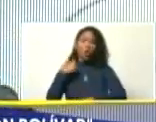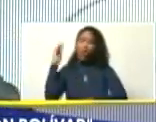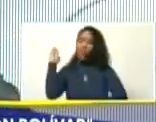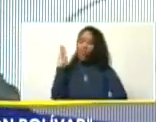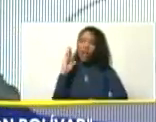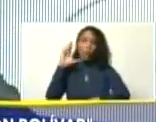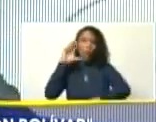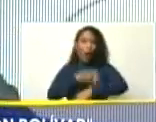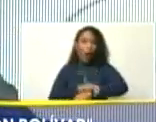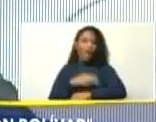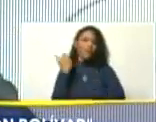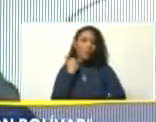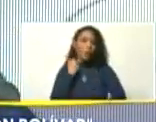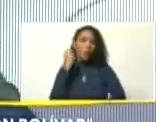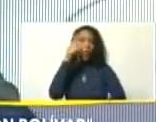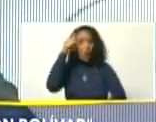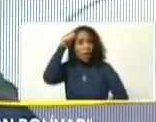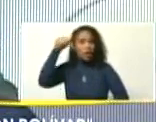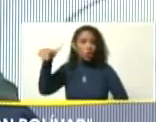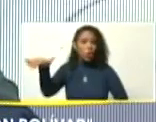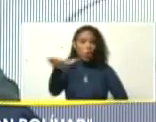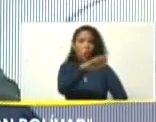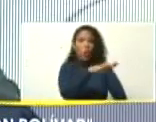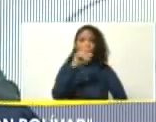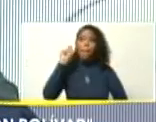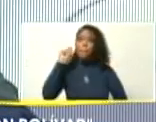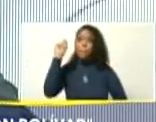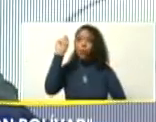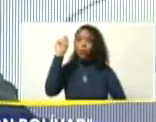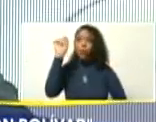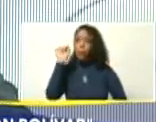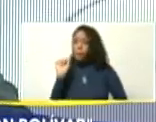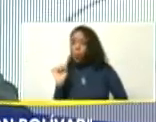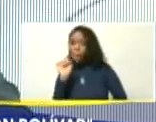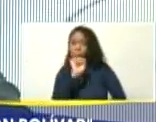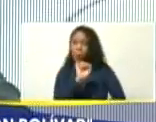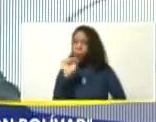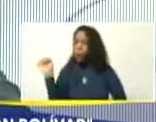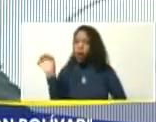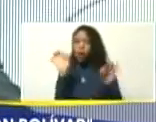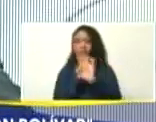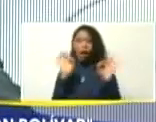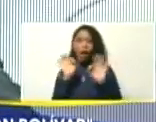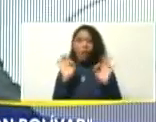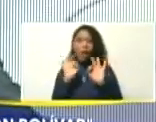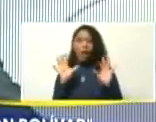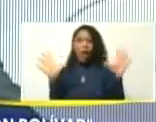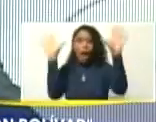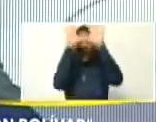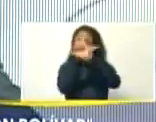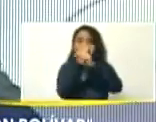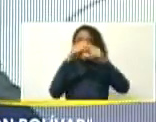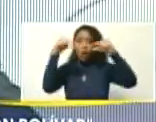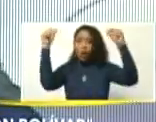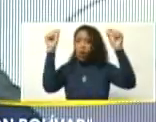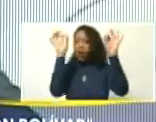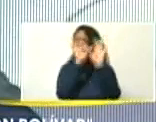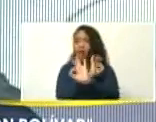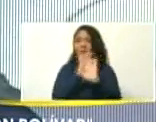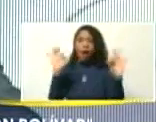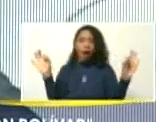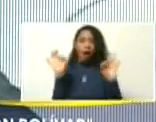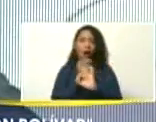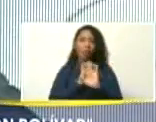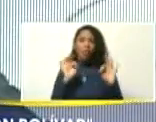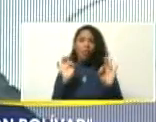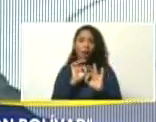águila enfermo de una ciudad sin puntos cardinales, sin noches en sus lunas,